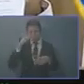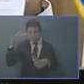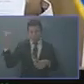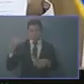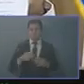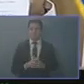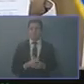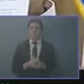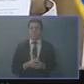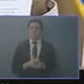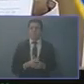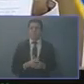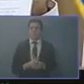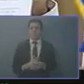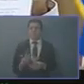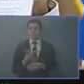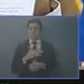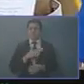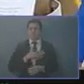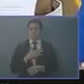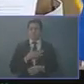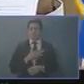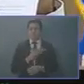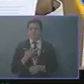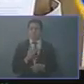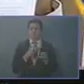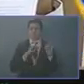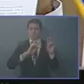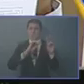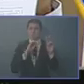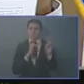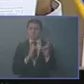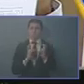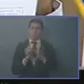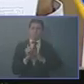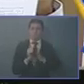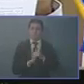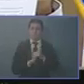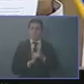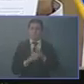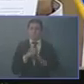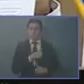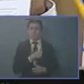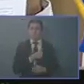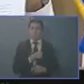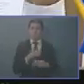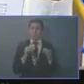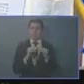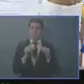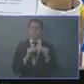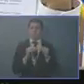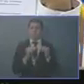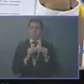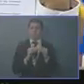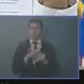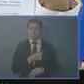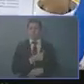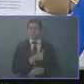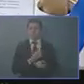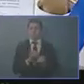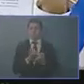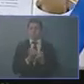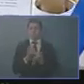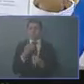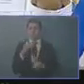comisión política y que contiene todos estos atributos y que además cumple con